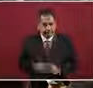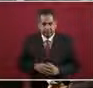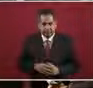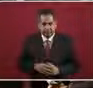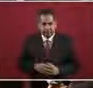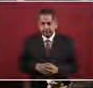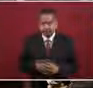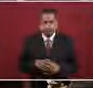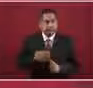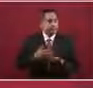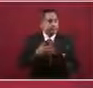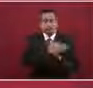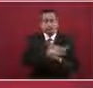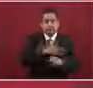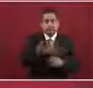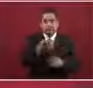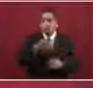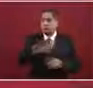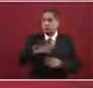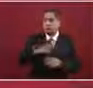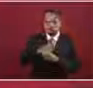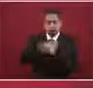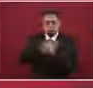un valor,